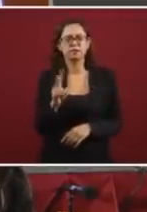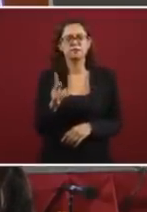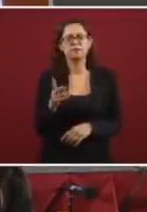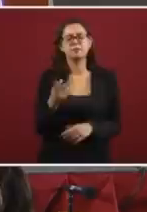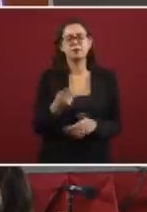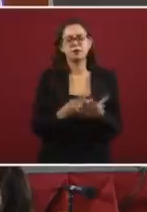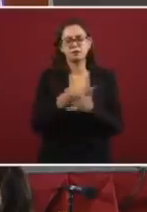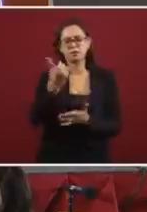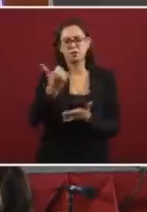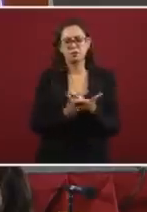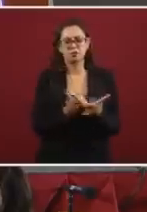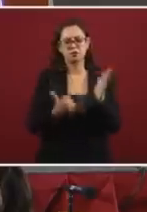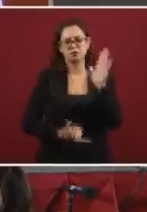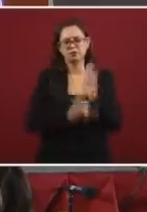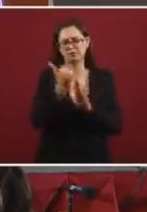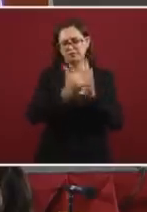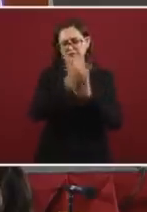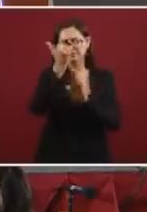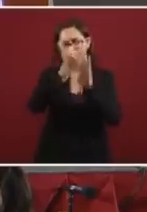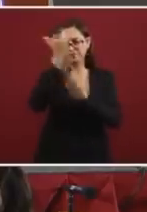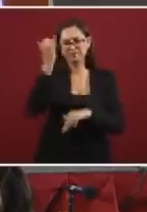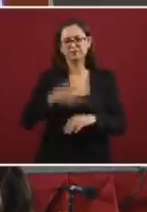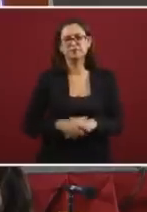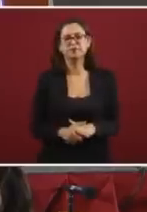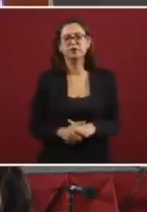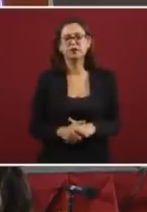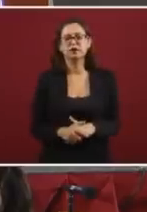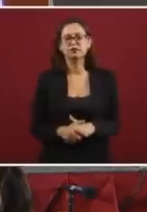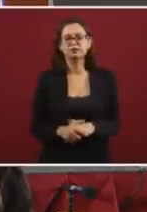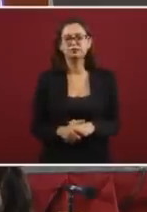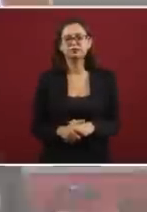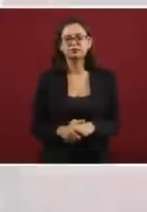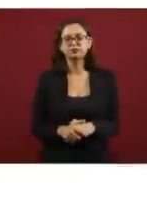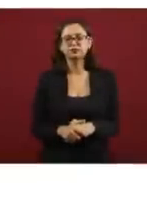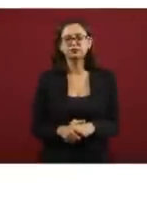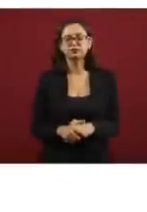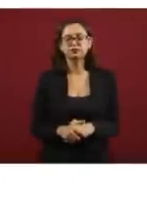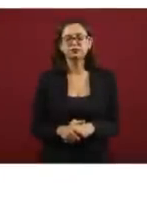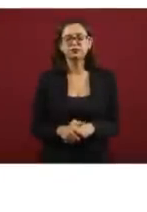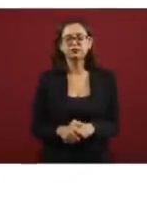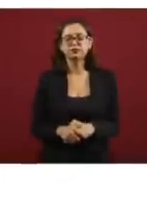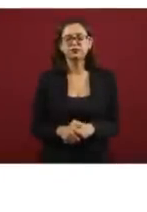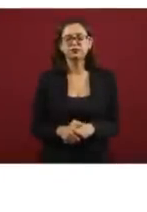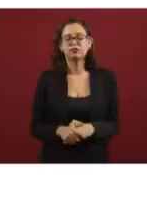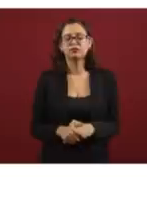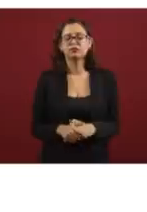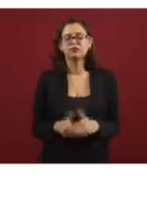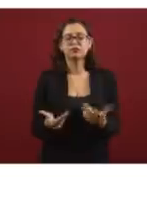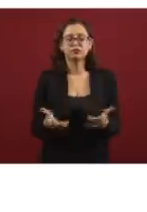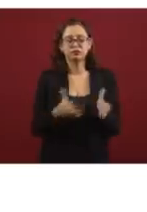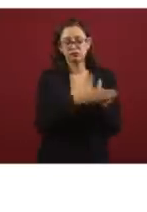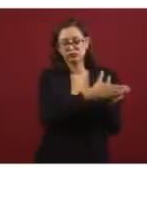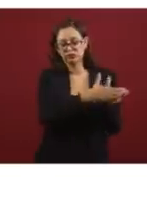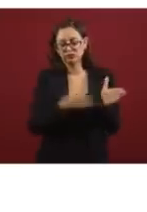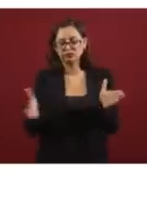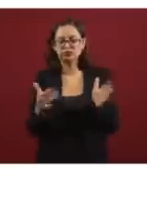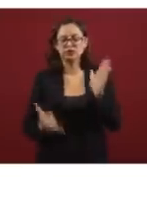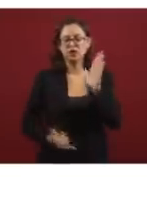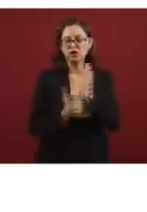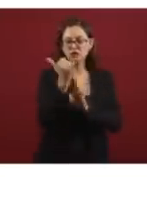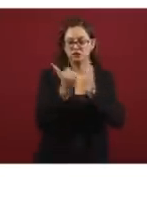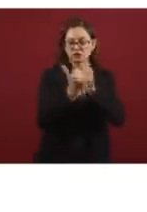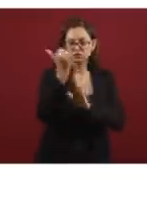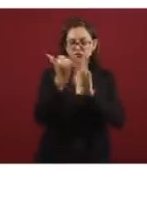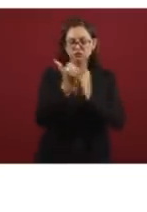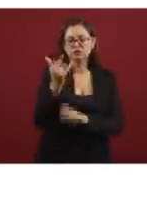proyectos que se estarán desarrollando se estima una creación de empleos directos durante la construcción y operación